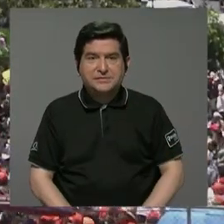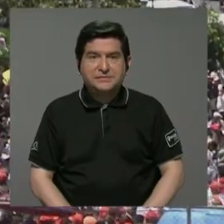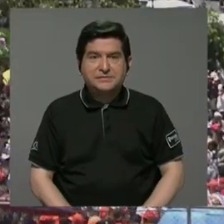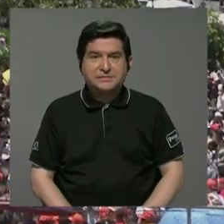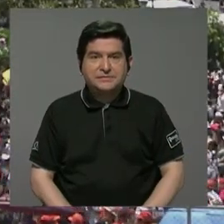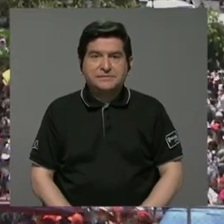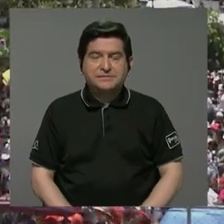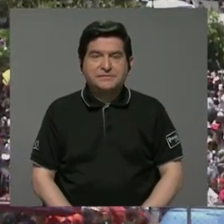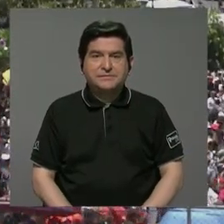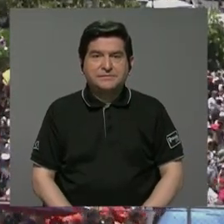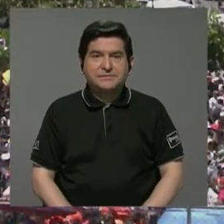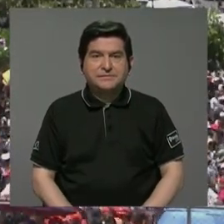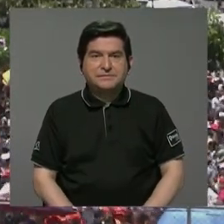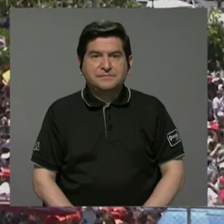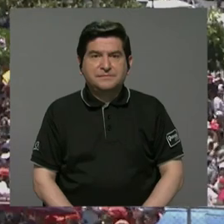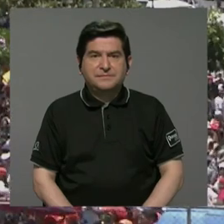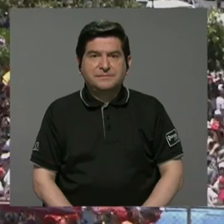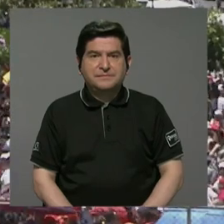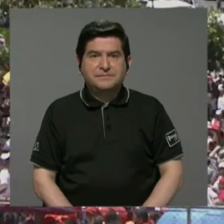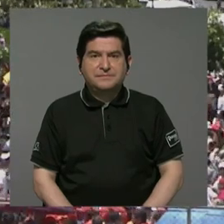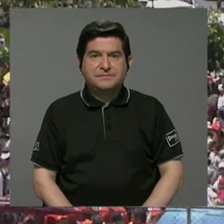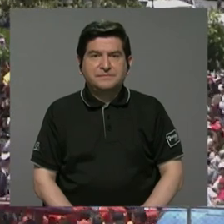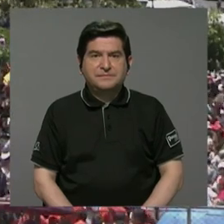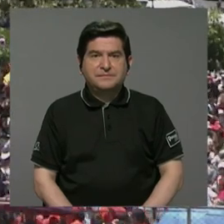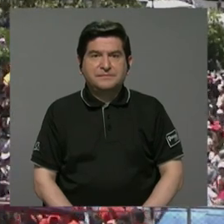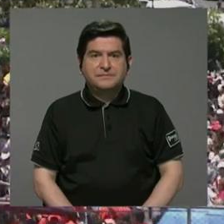de estos,